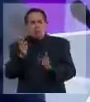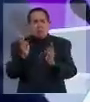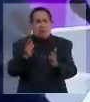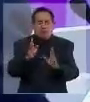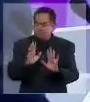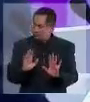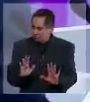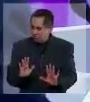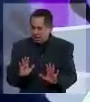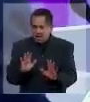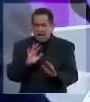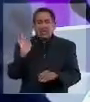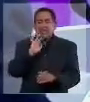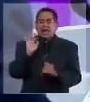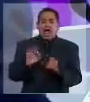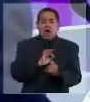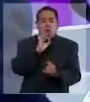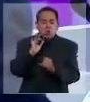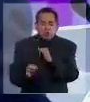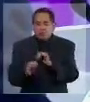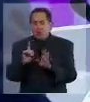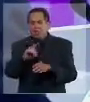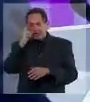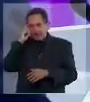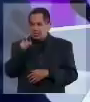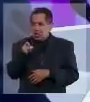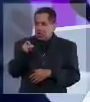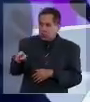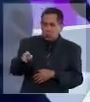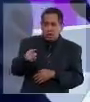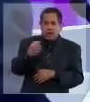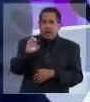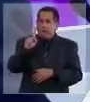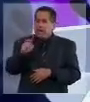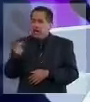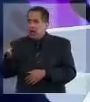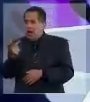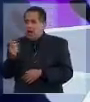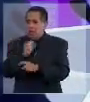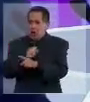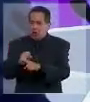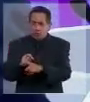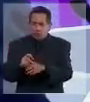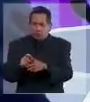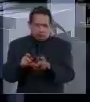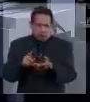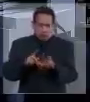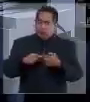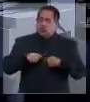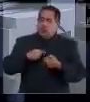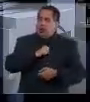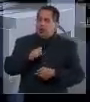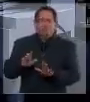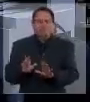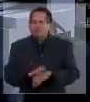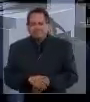Quizá al final de la película crean que tú y Peña Nieto son los buenos y yo soy el malo, pero que te quede bien claro, si no los logran convencer y